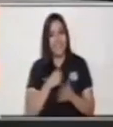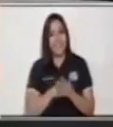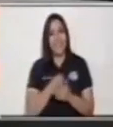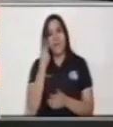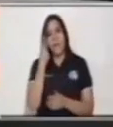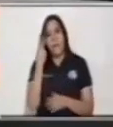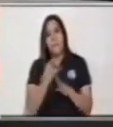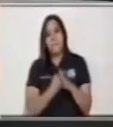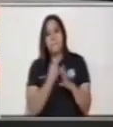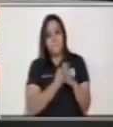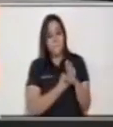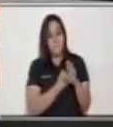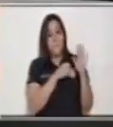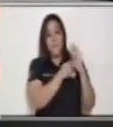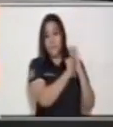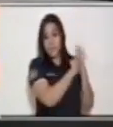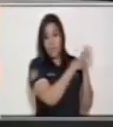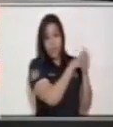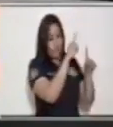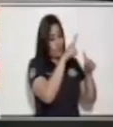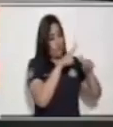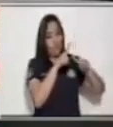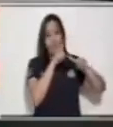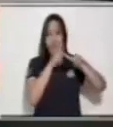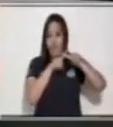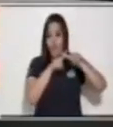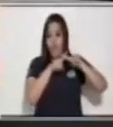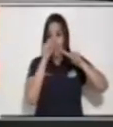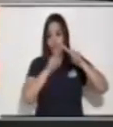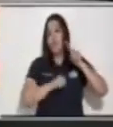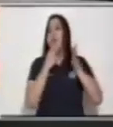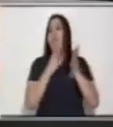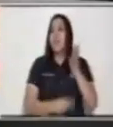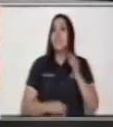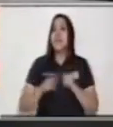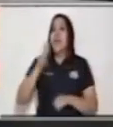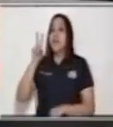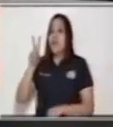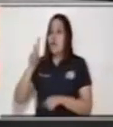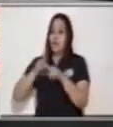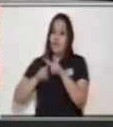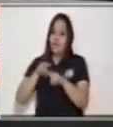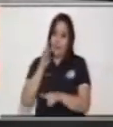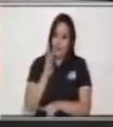Vamos a utilizar el signo por porque estamos hablando de veces. Dos por tres.